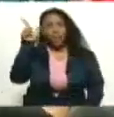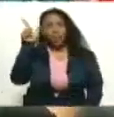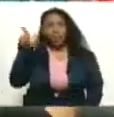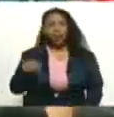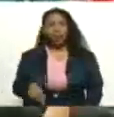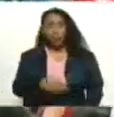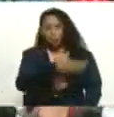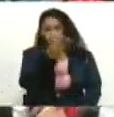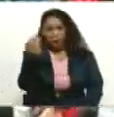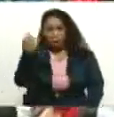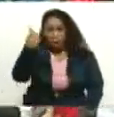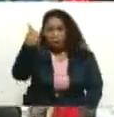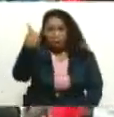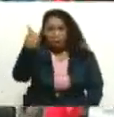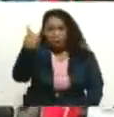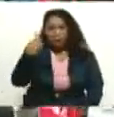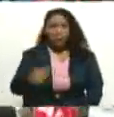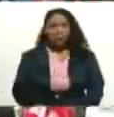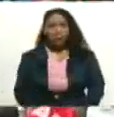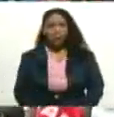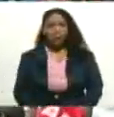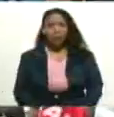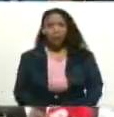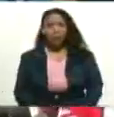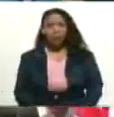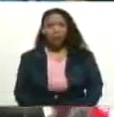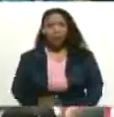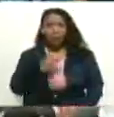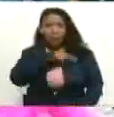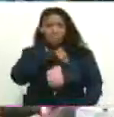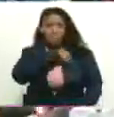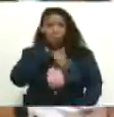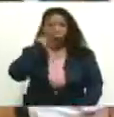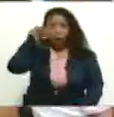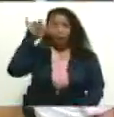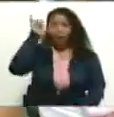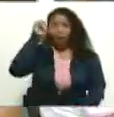¿Cómo están? ¿Cómo está la moral aquí en Yaracuy?